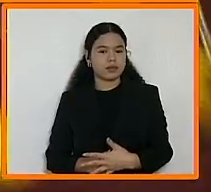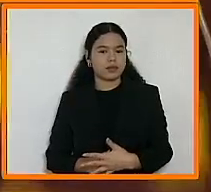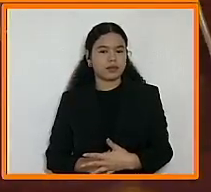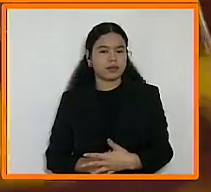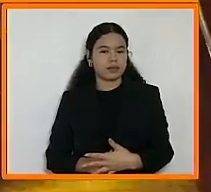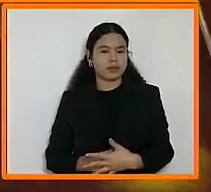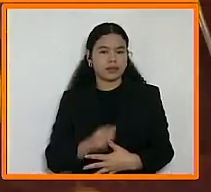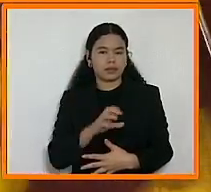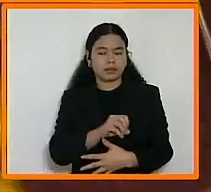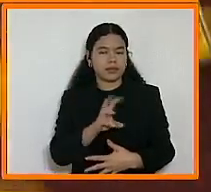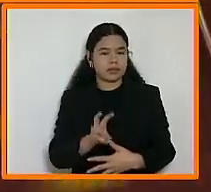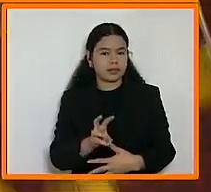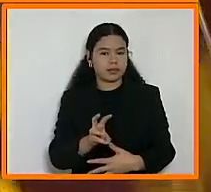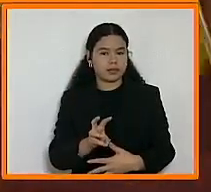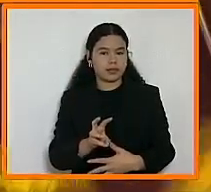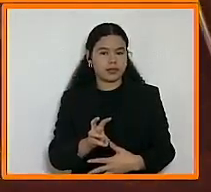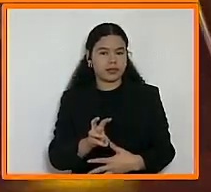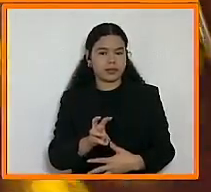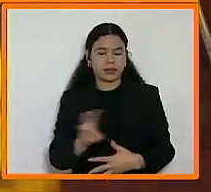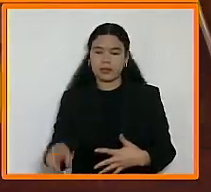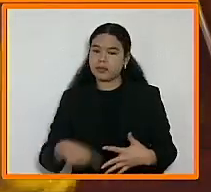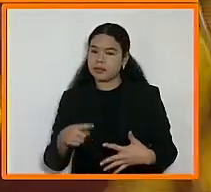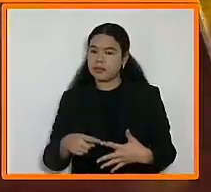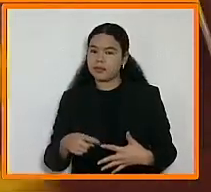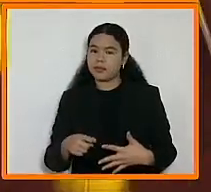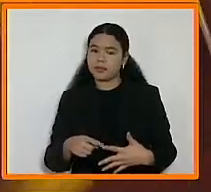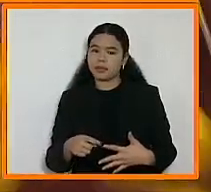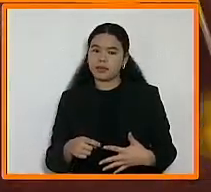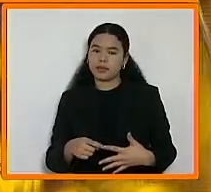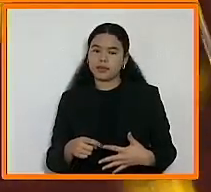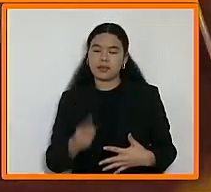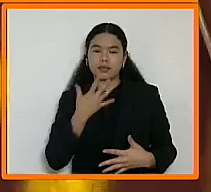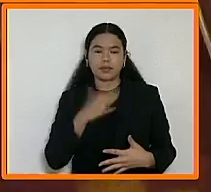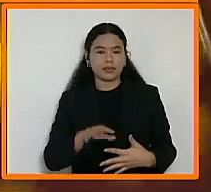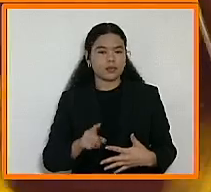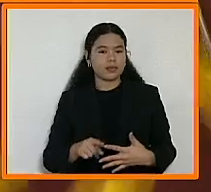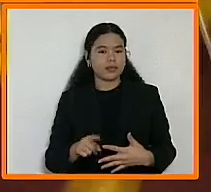el 06. Segundo número ganador, suerte,